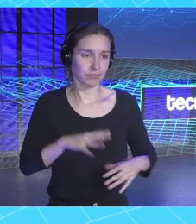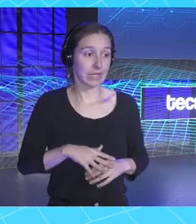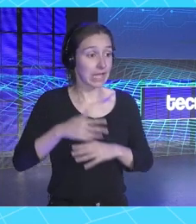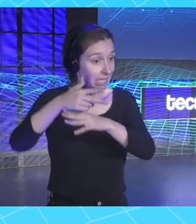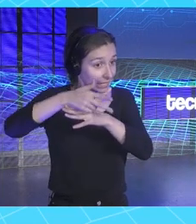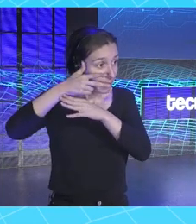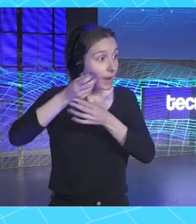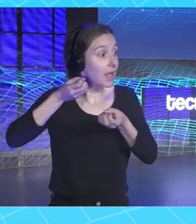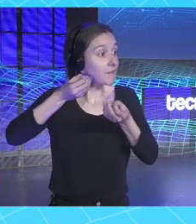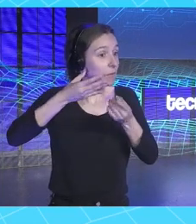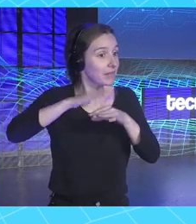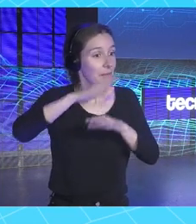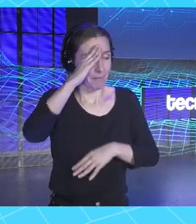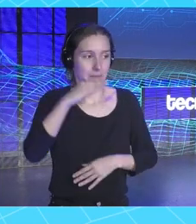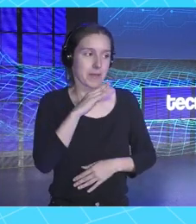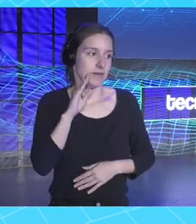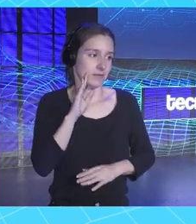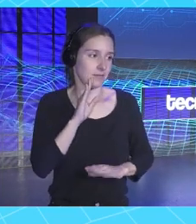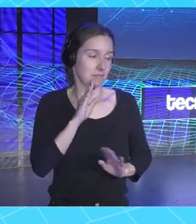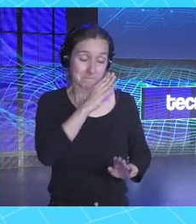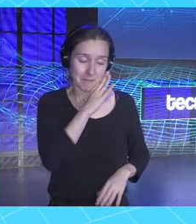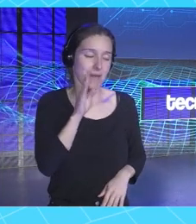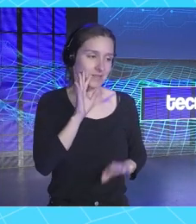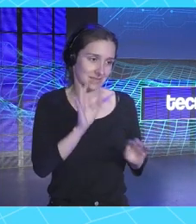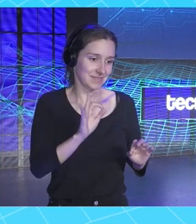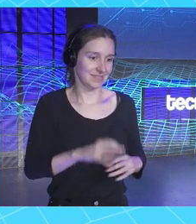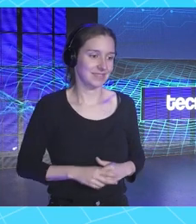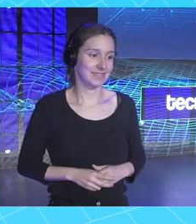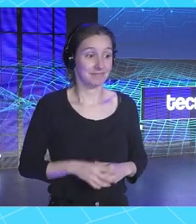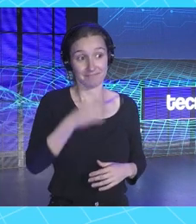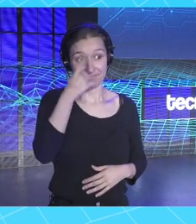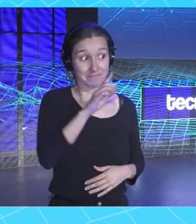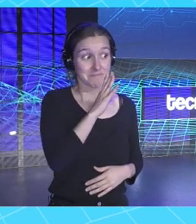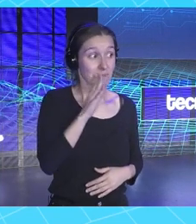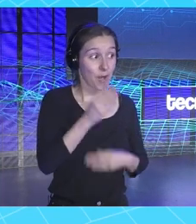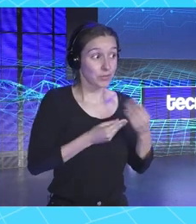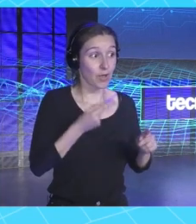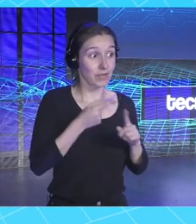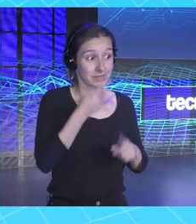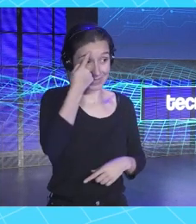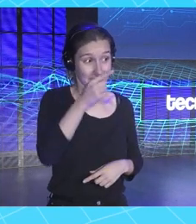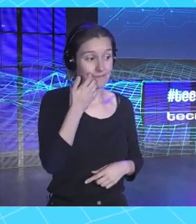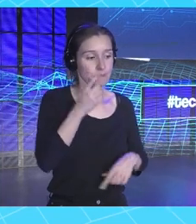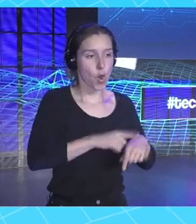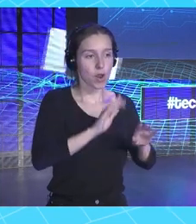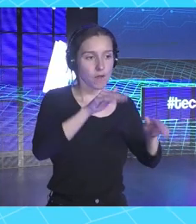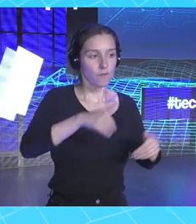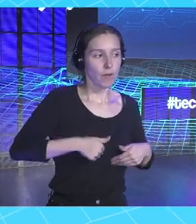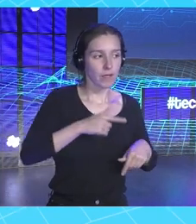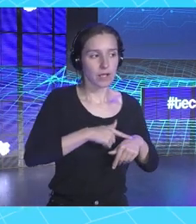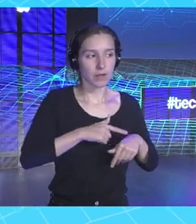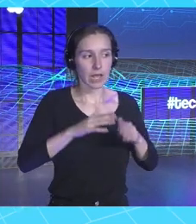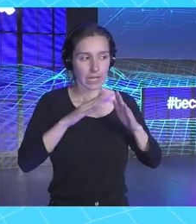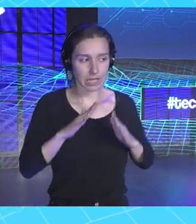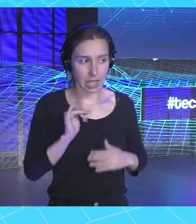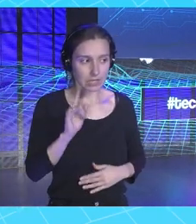informativas para las madres que lo sepáis decir esto lo utilizan las madres para saber a qué horas vuelto a qué hora has venido Si estás en casa o no estás en casa